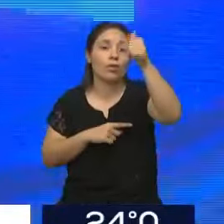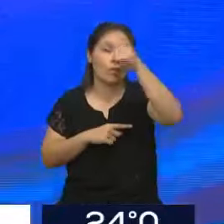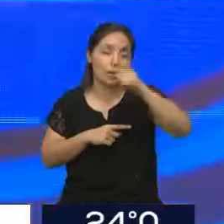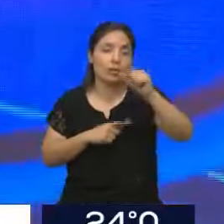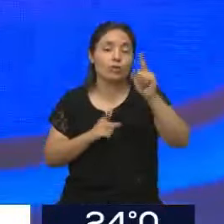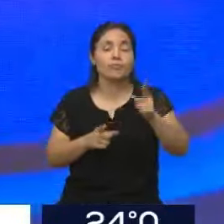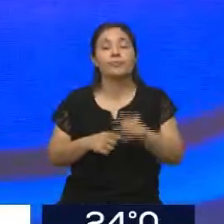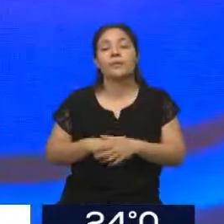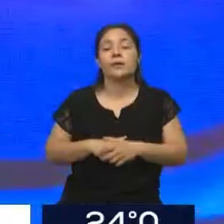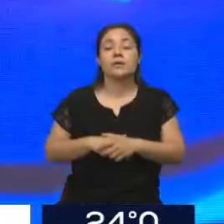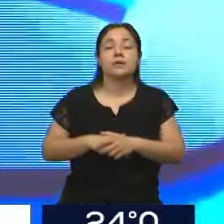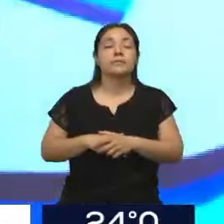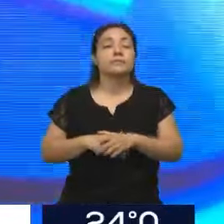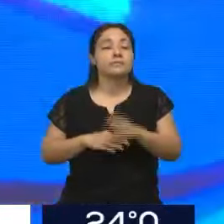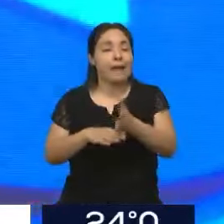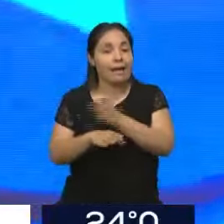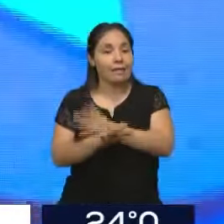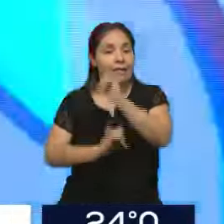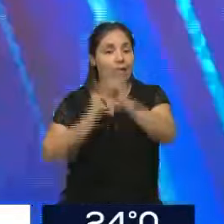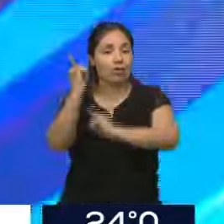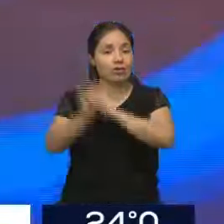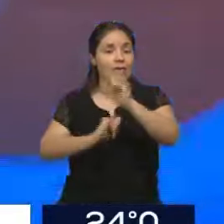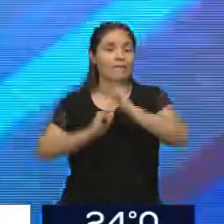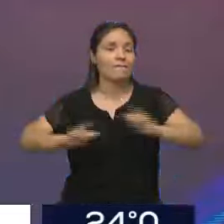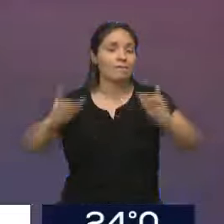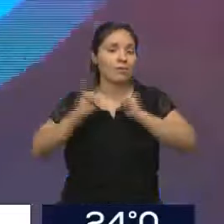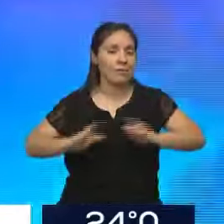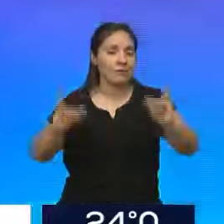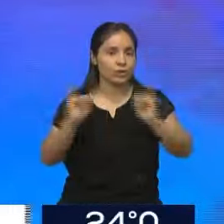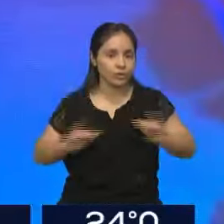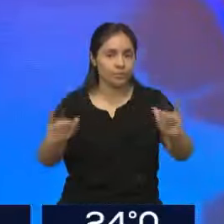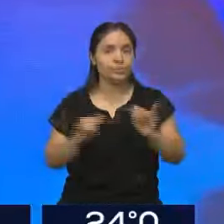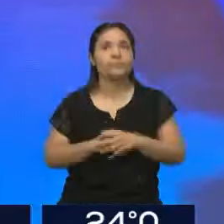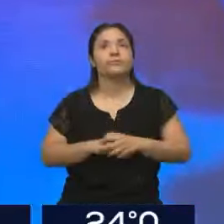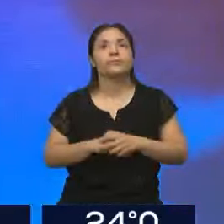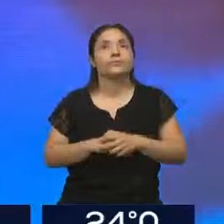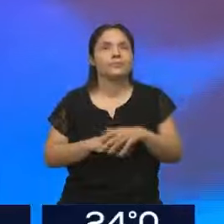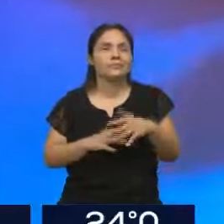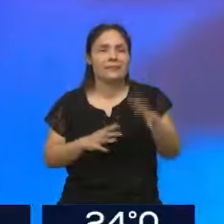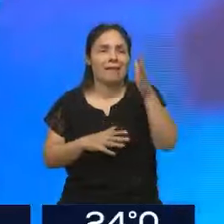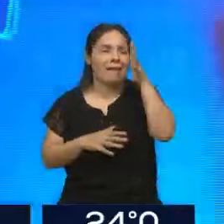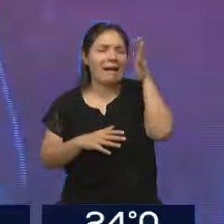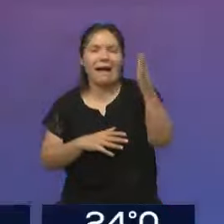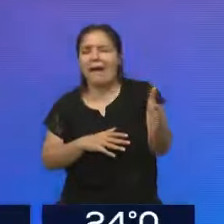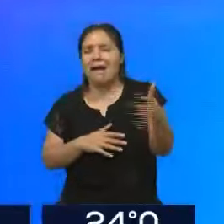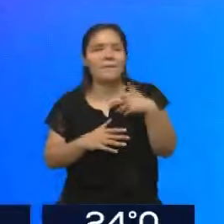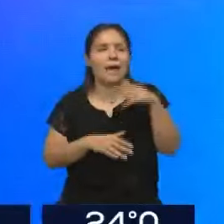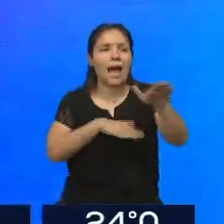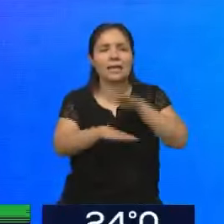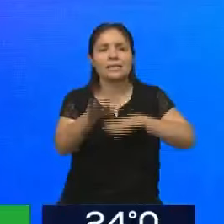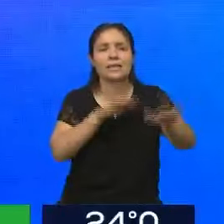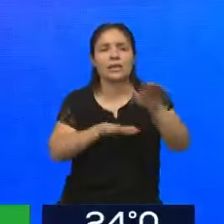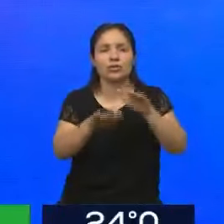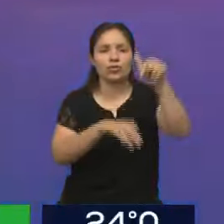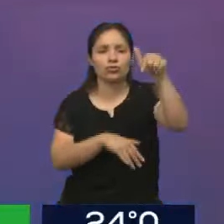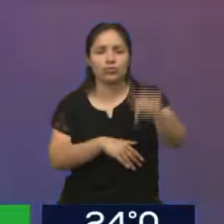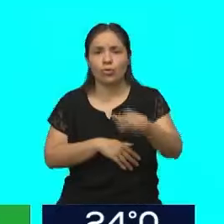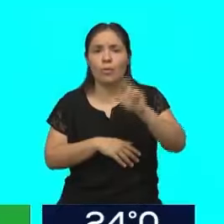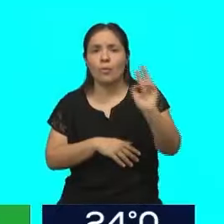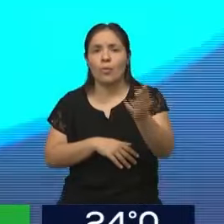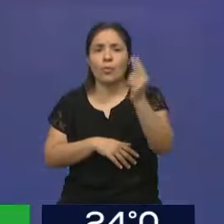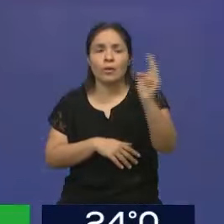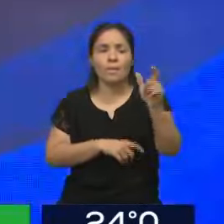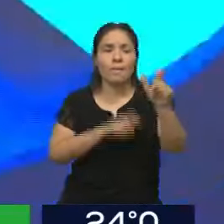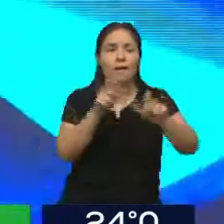antes es momento de comenzar con otras informaciones. La tragedia en el acceso sur que le provocó la vida a dos agentes de